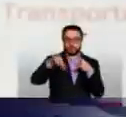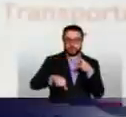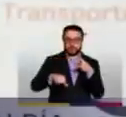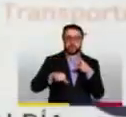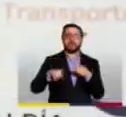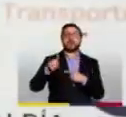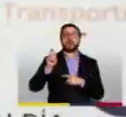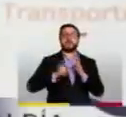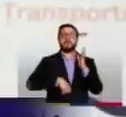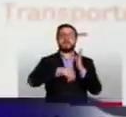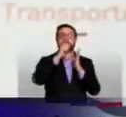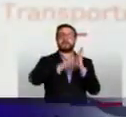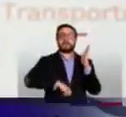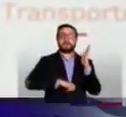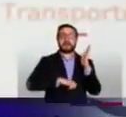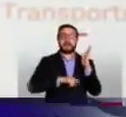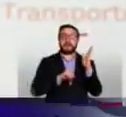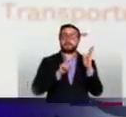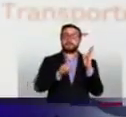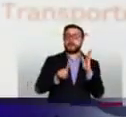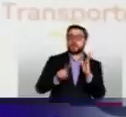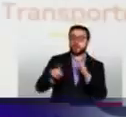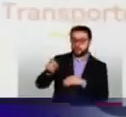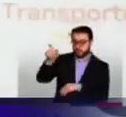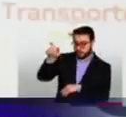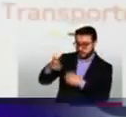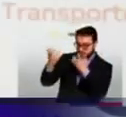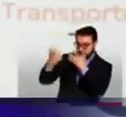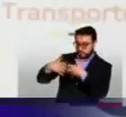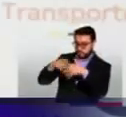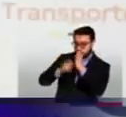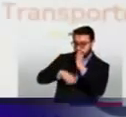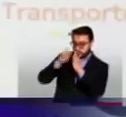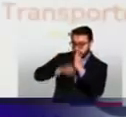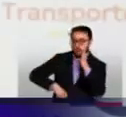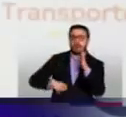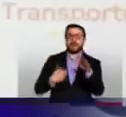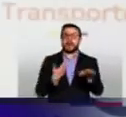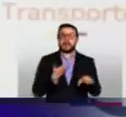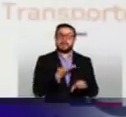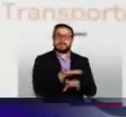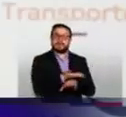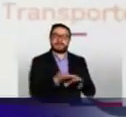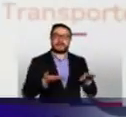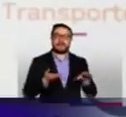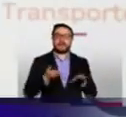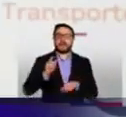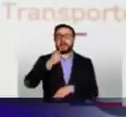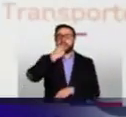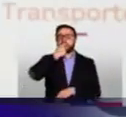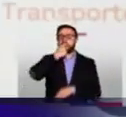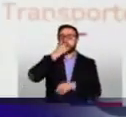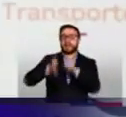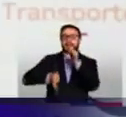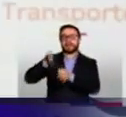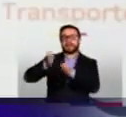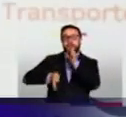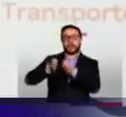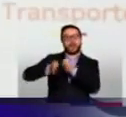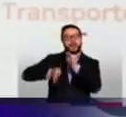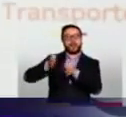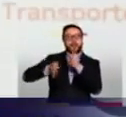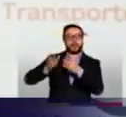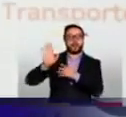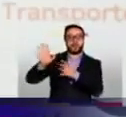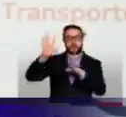debe firmarse cuando el contratista exige que el Tribunal de Arbitramiento,